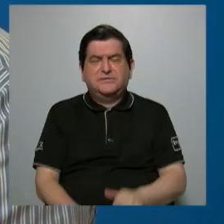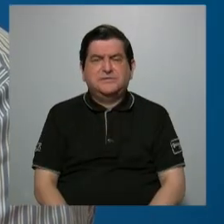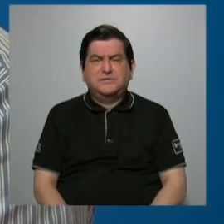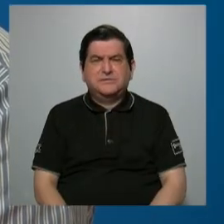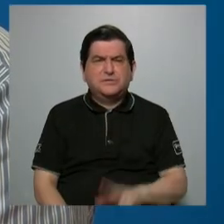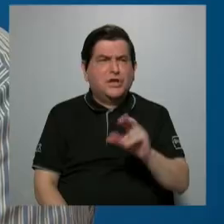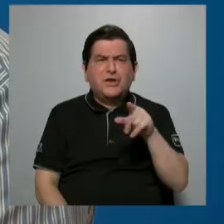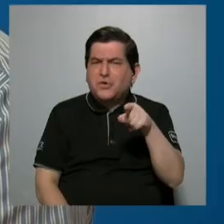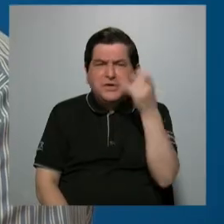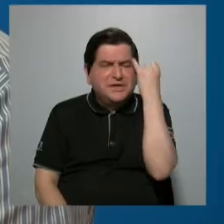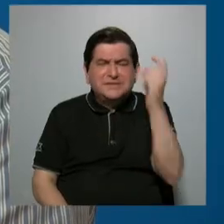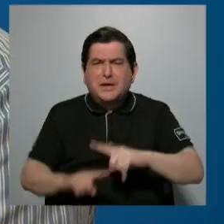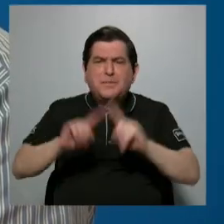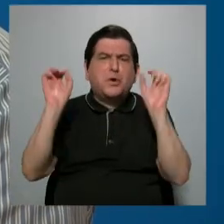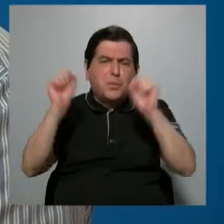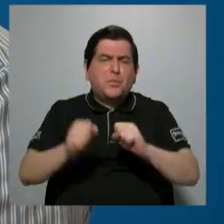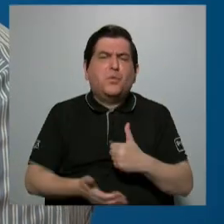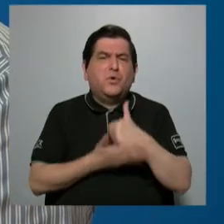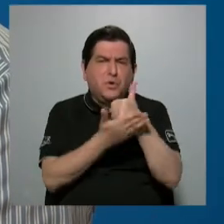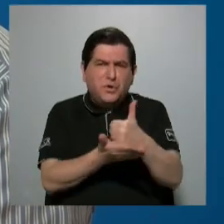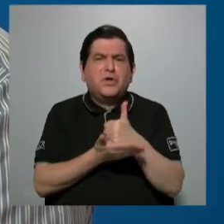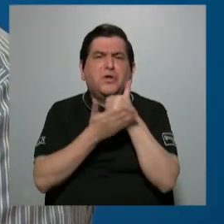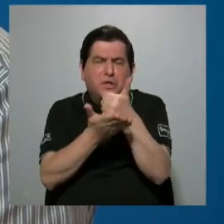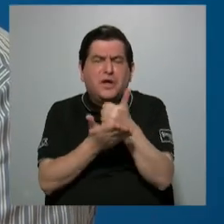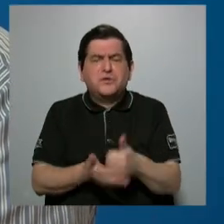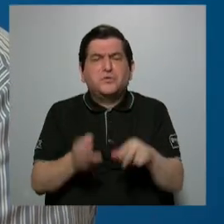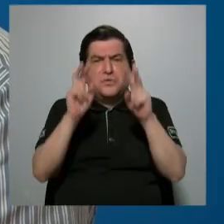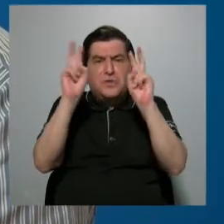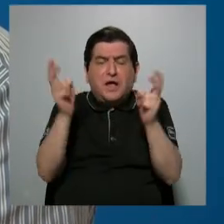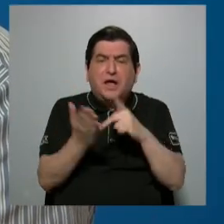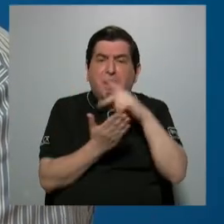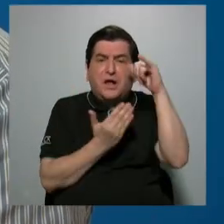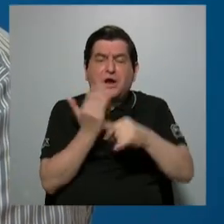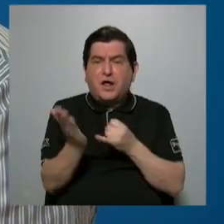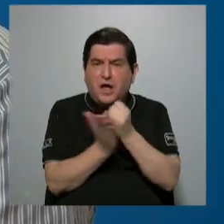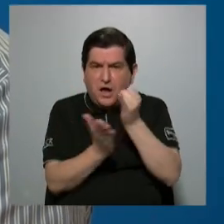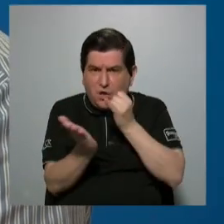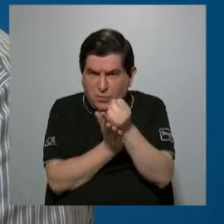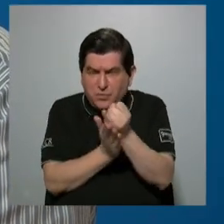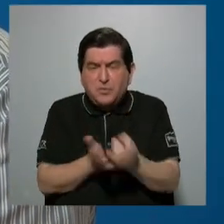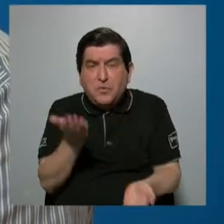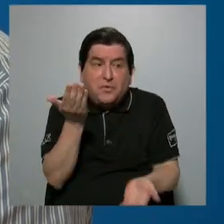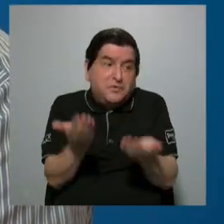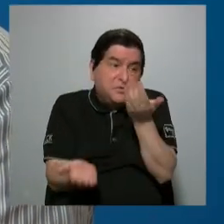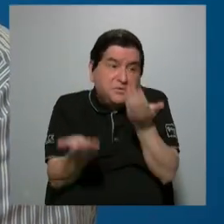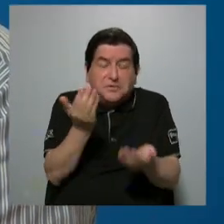lado, pero tal vez le puede servir de tema a algún proyecto de investigación que